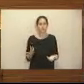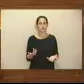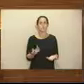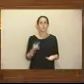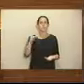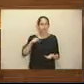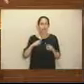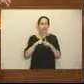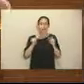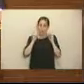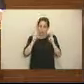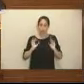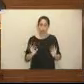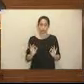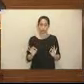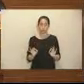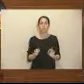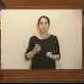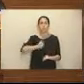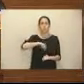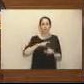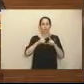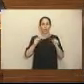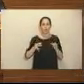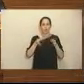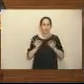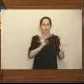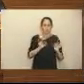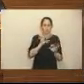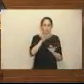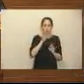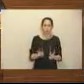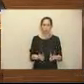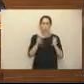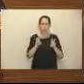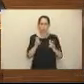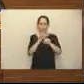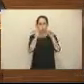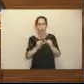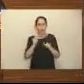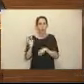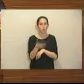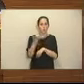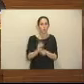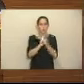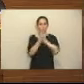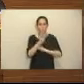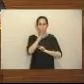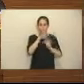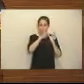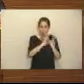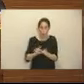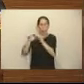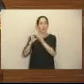Asturias. Siempre en el andén, preparada para coger el tren de la modernidad, del cambio del modelo productivo que nos conecte con las nuevas